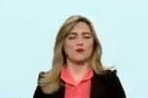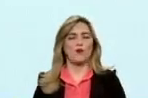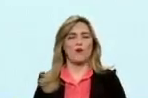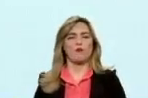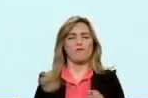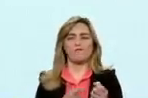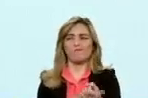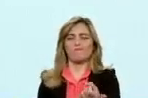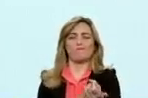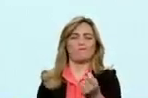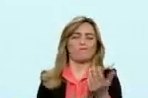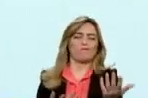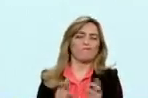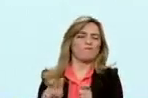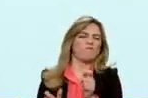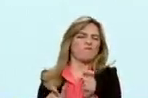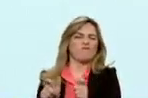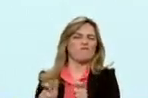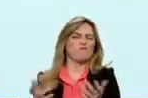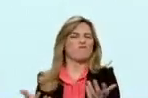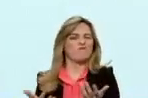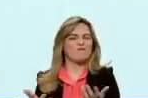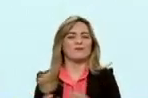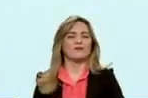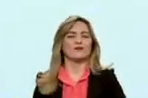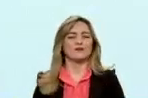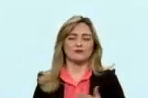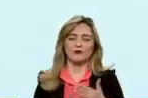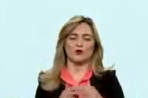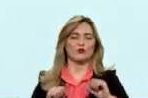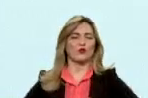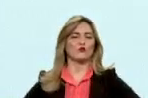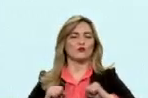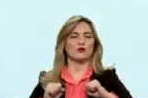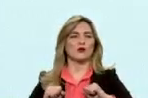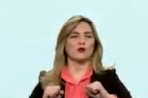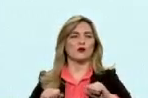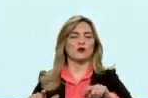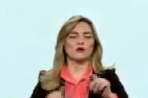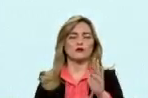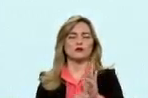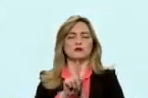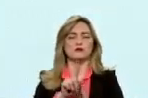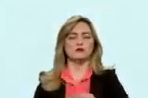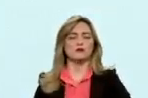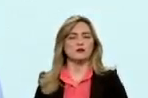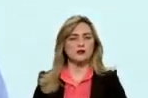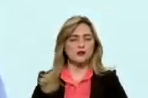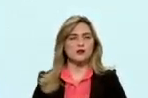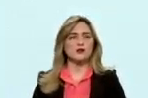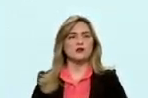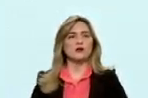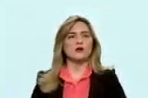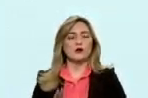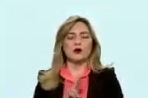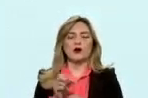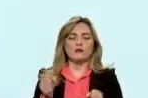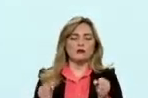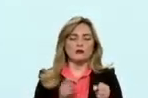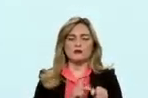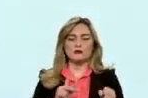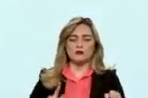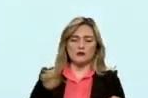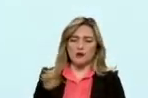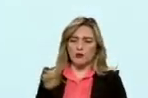la ciudad, en el que efectivamente todos podamos tener un espacio de desarrollo. La utilización del vehículo